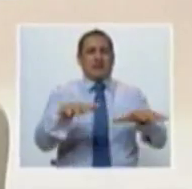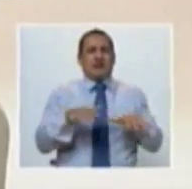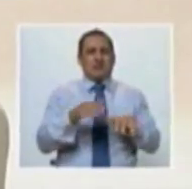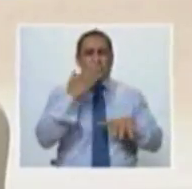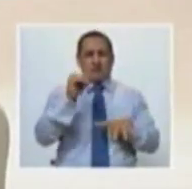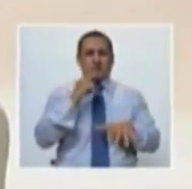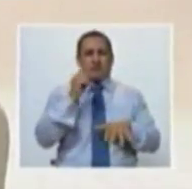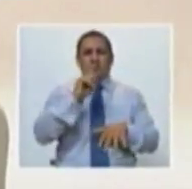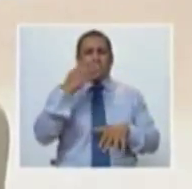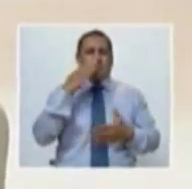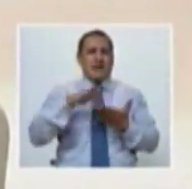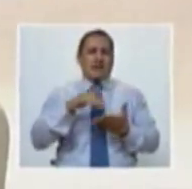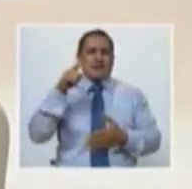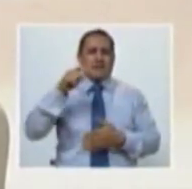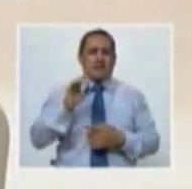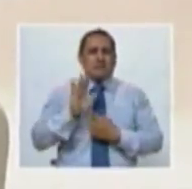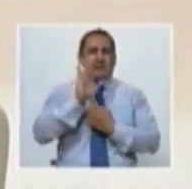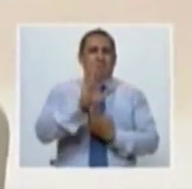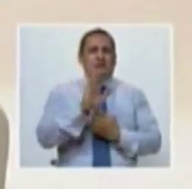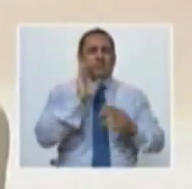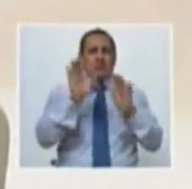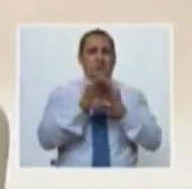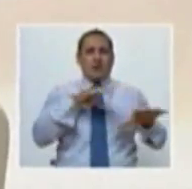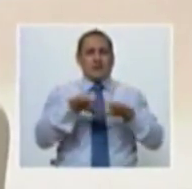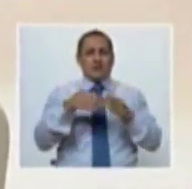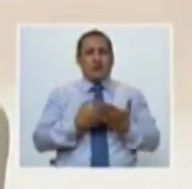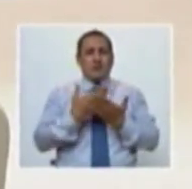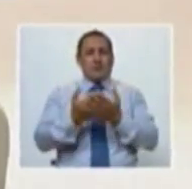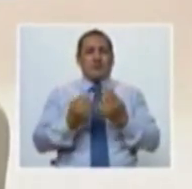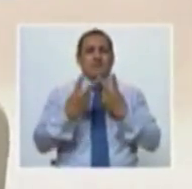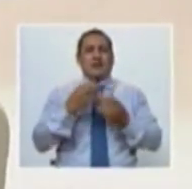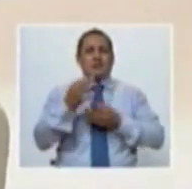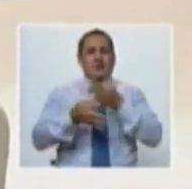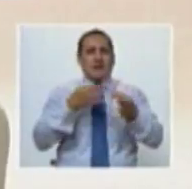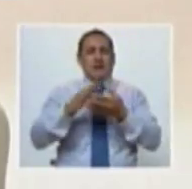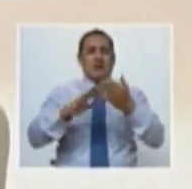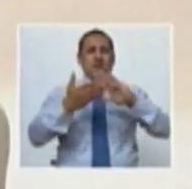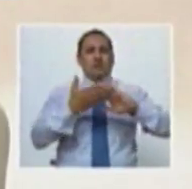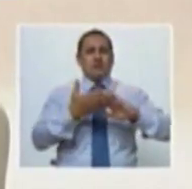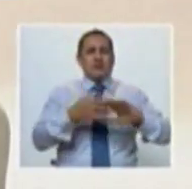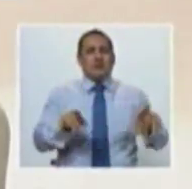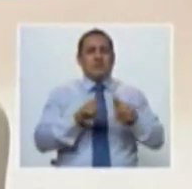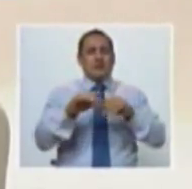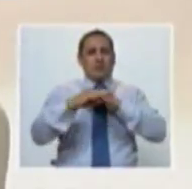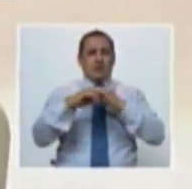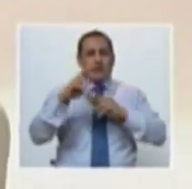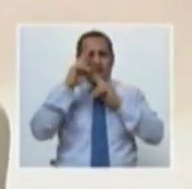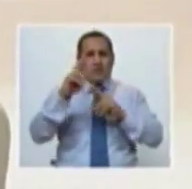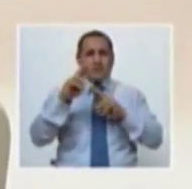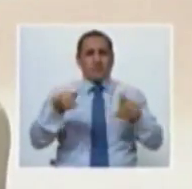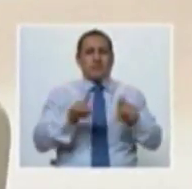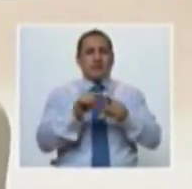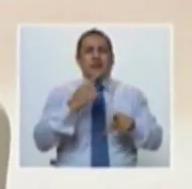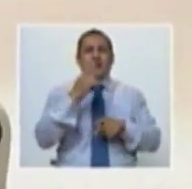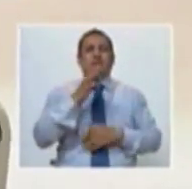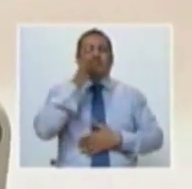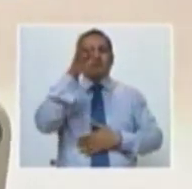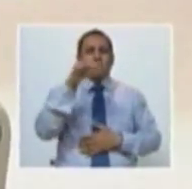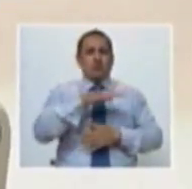exponerlos innecesariamente haciendo la base finalmente de la sociedad, de la democracia, incluso en tanto son los